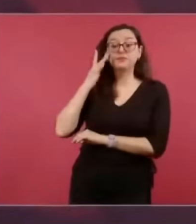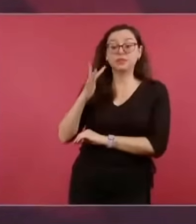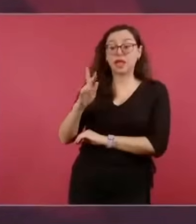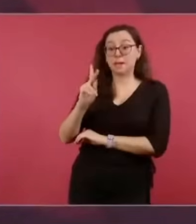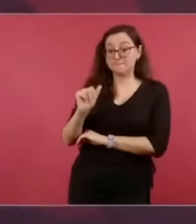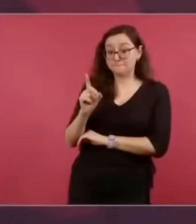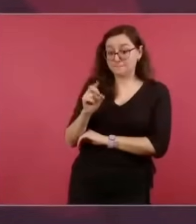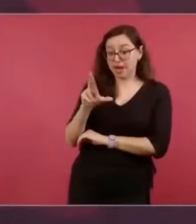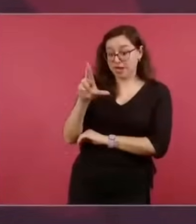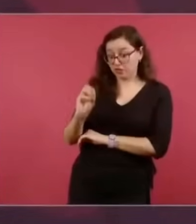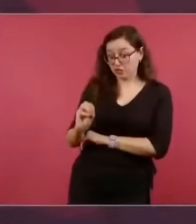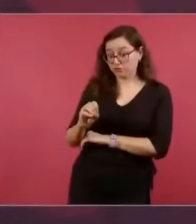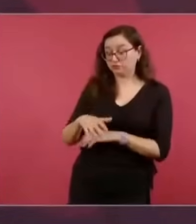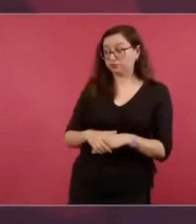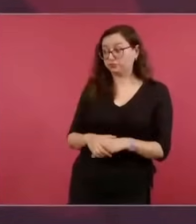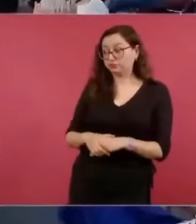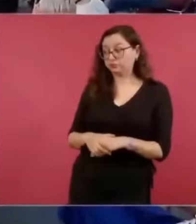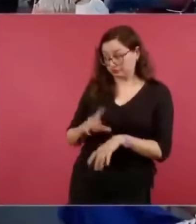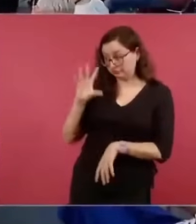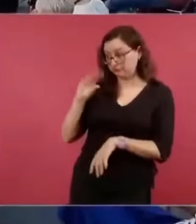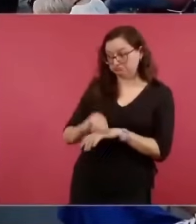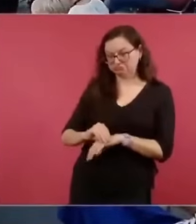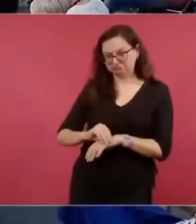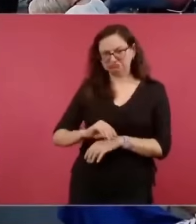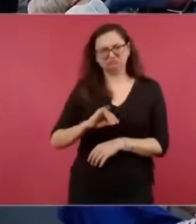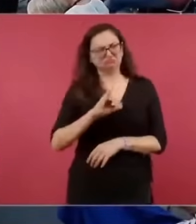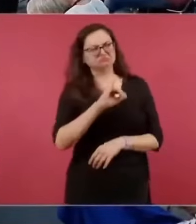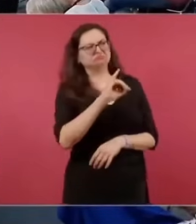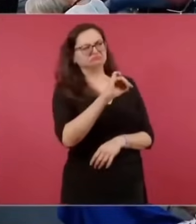Vean ustedes, a ver, ¿por qué no pones antes de esto